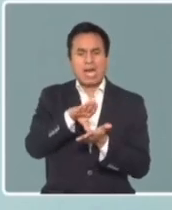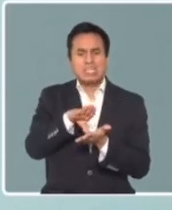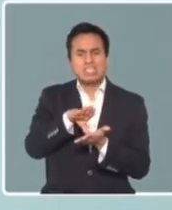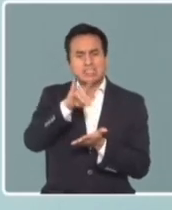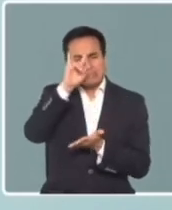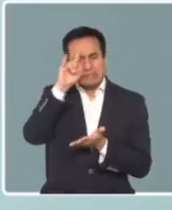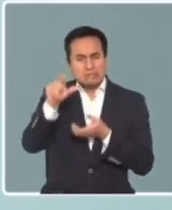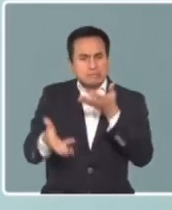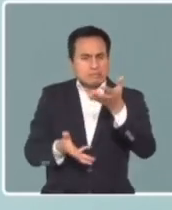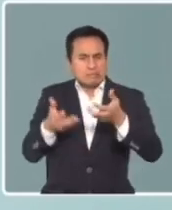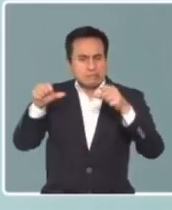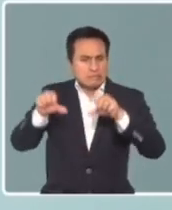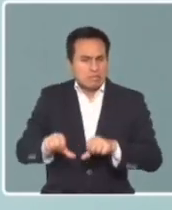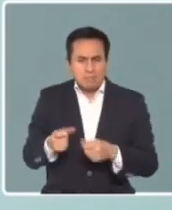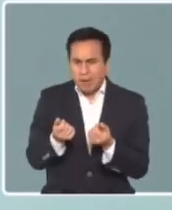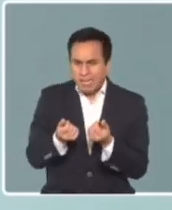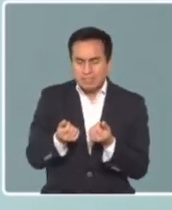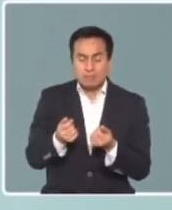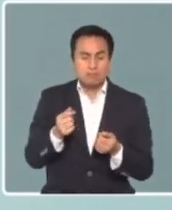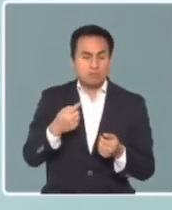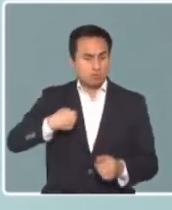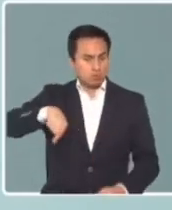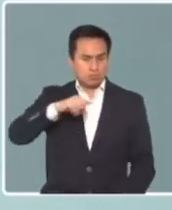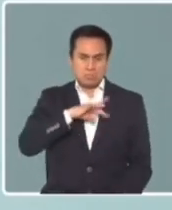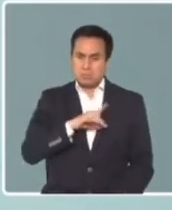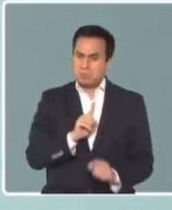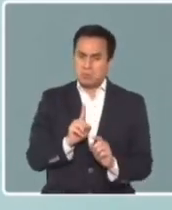infernal. Y no estamos en eso.